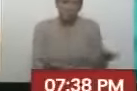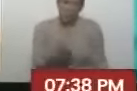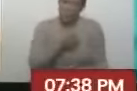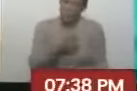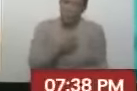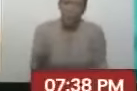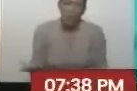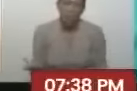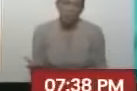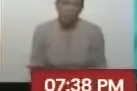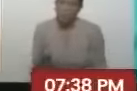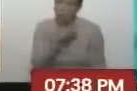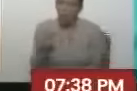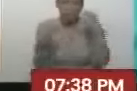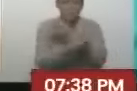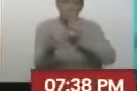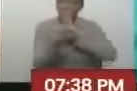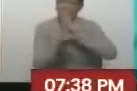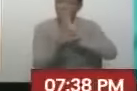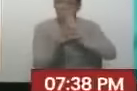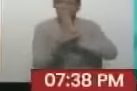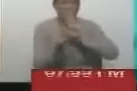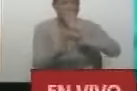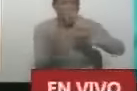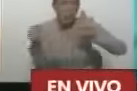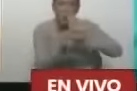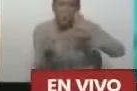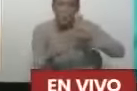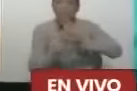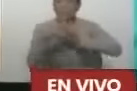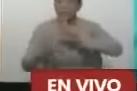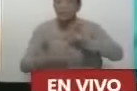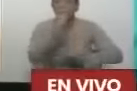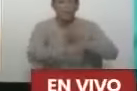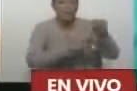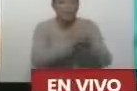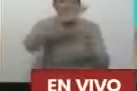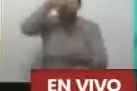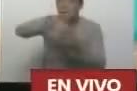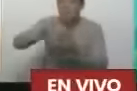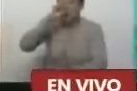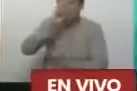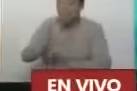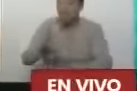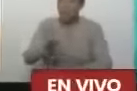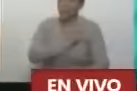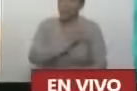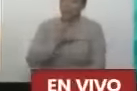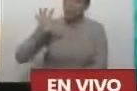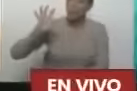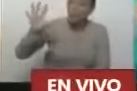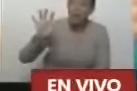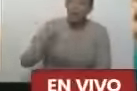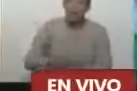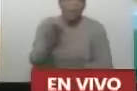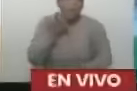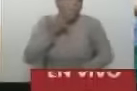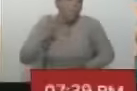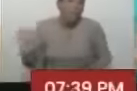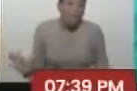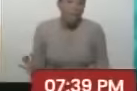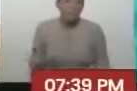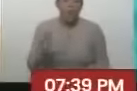quedarían sin efecto todos los principios de derecho internacional de respeto a la soberanía imagínense si por un momento por